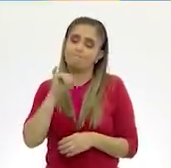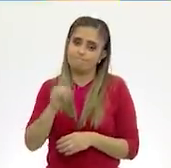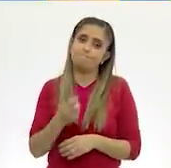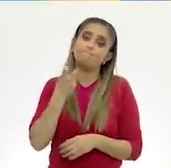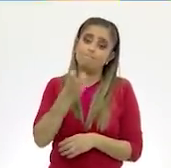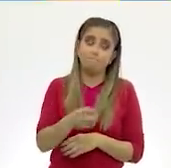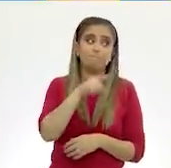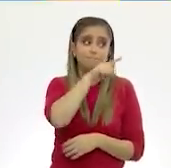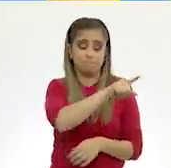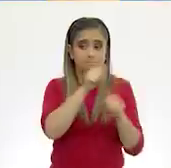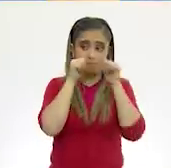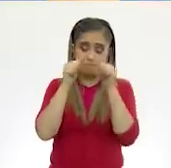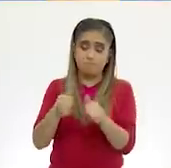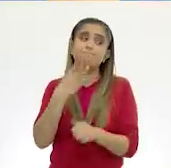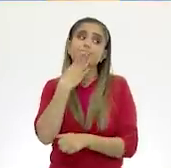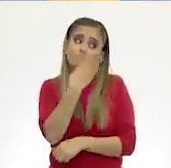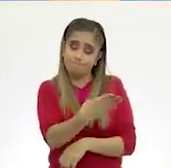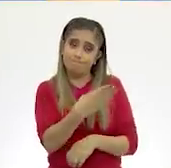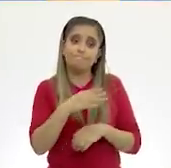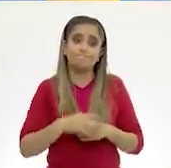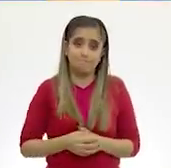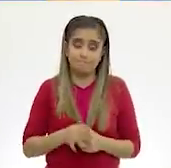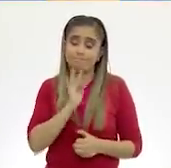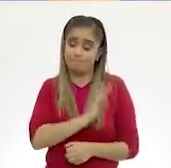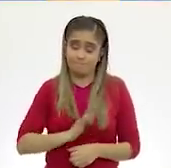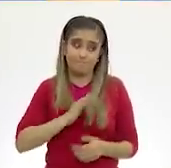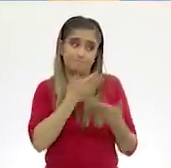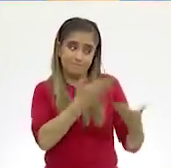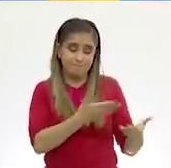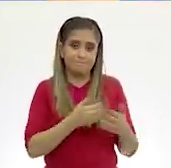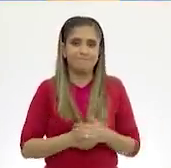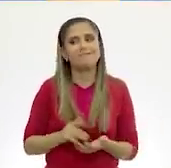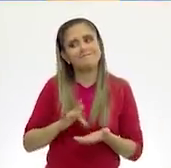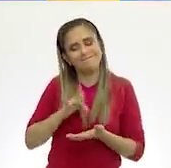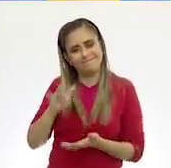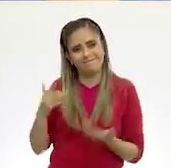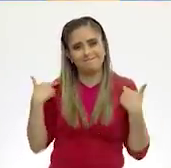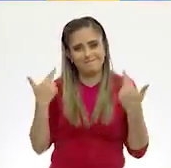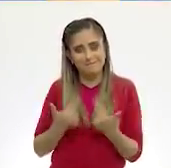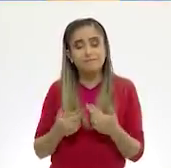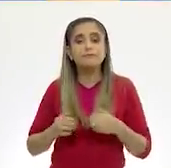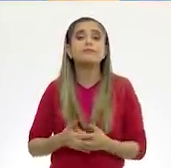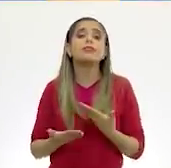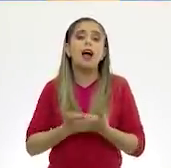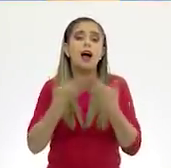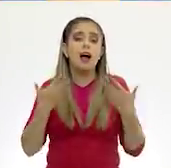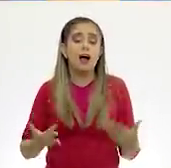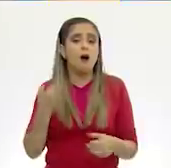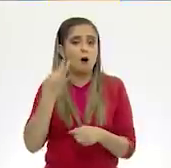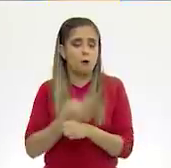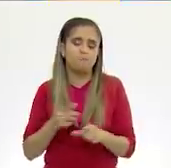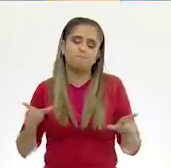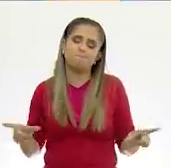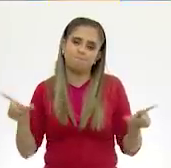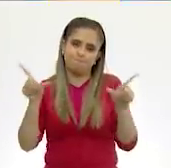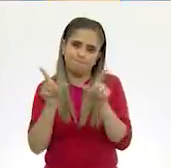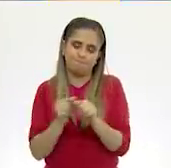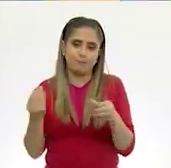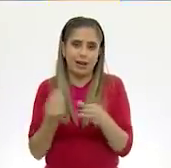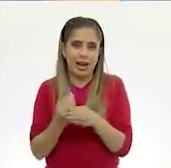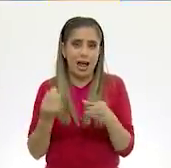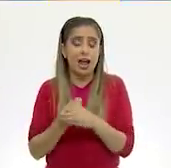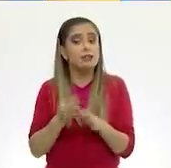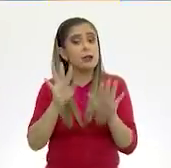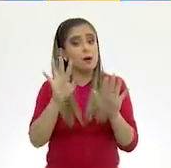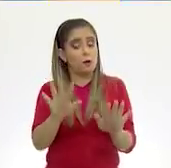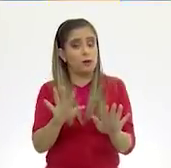Has puesto mucha atención. Te felicito. Gracias, maestro. Ahora es momento de finalizar nuestra clase. Pero